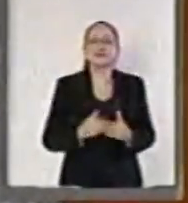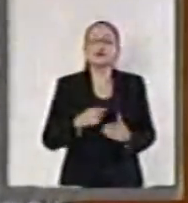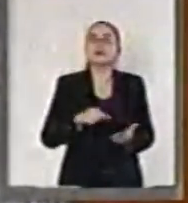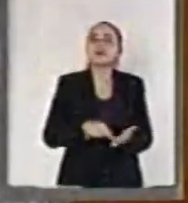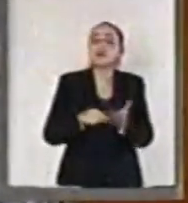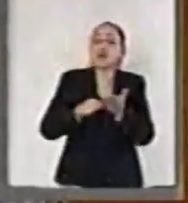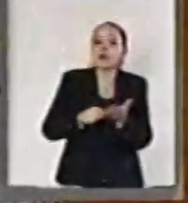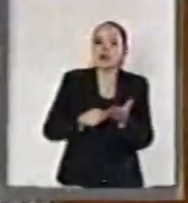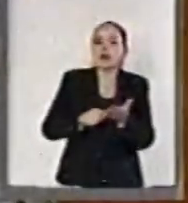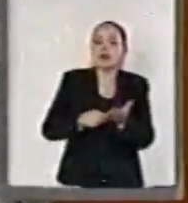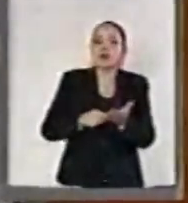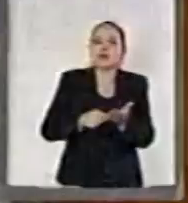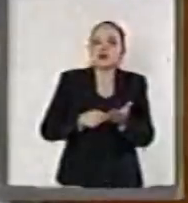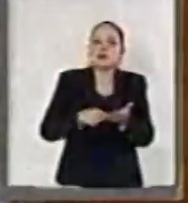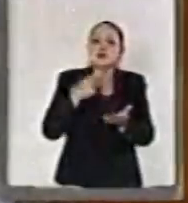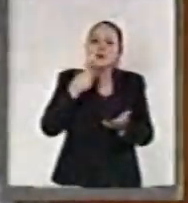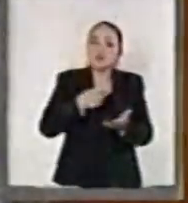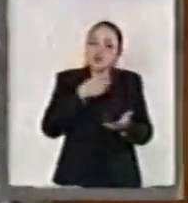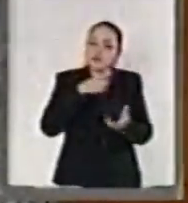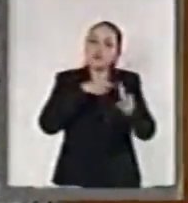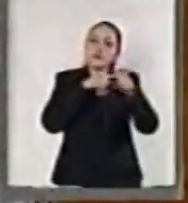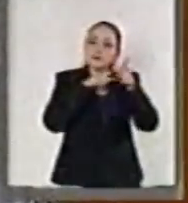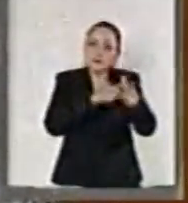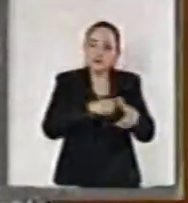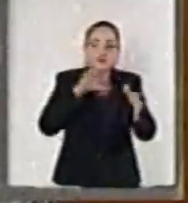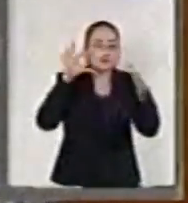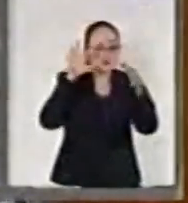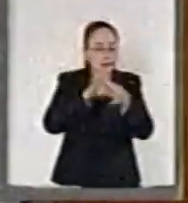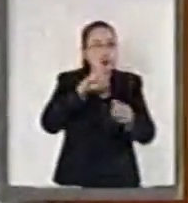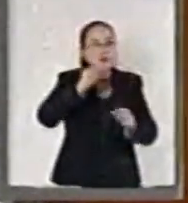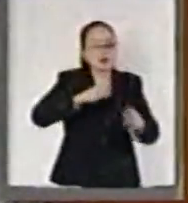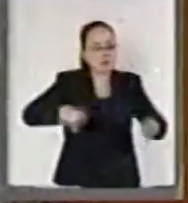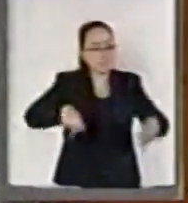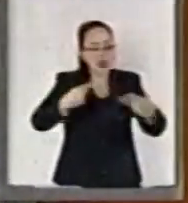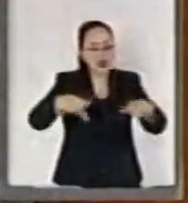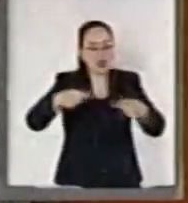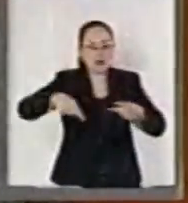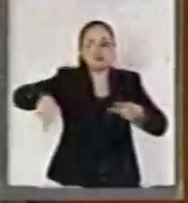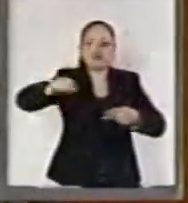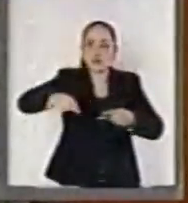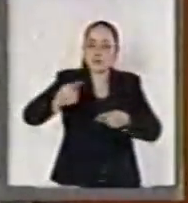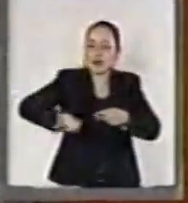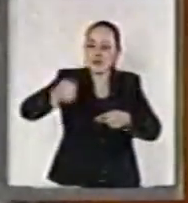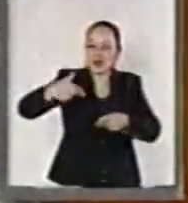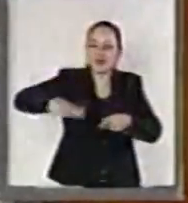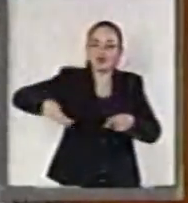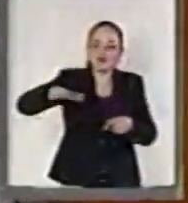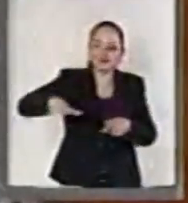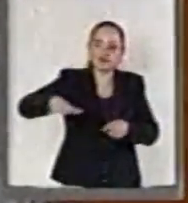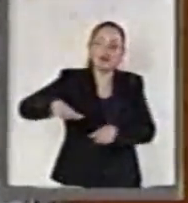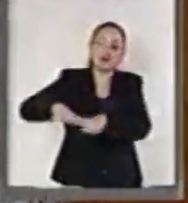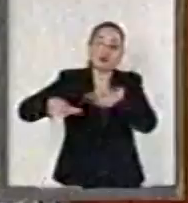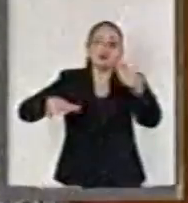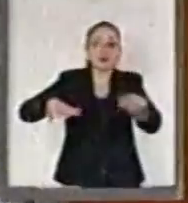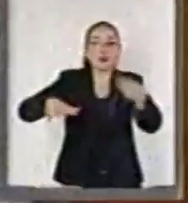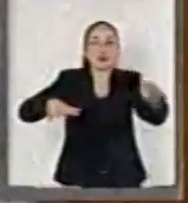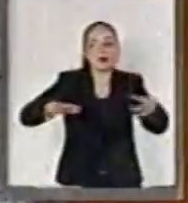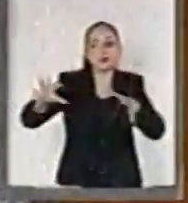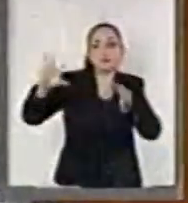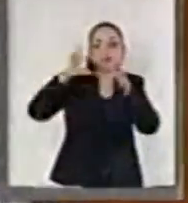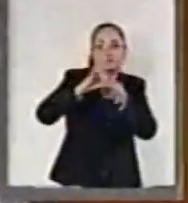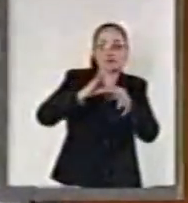ordena continuar sujetando las ventas de primera mano del gas natural a los principios de